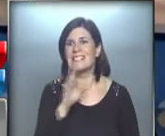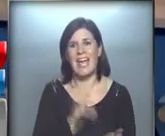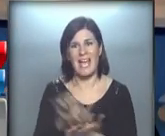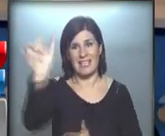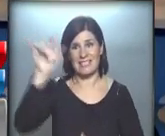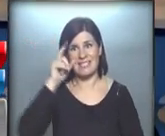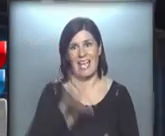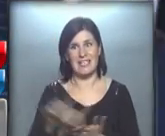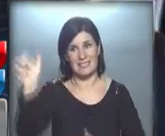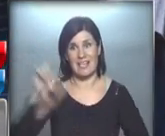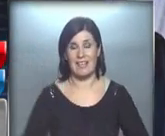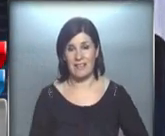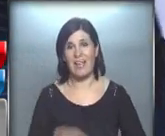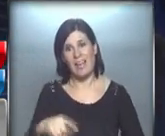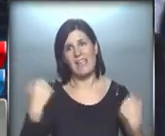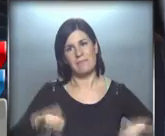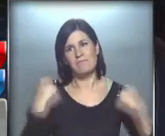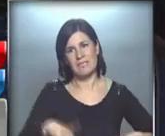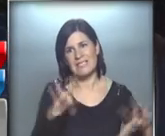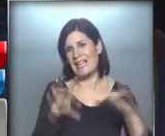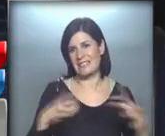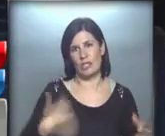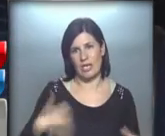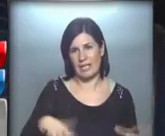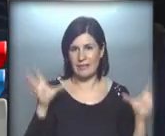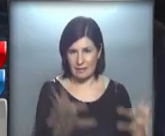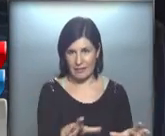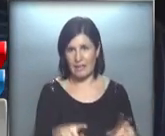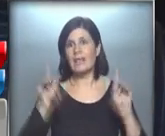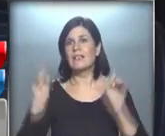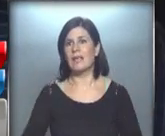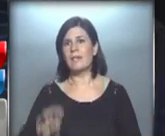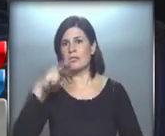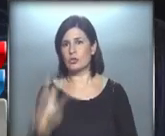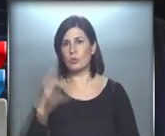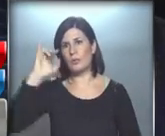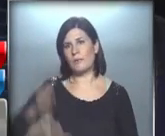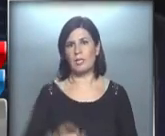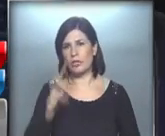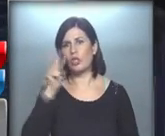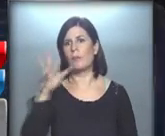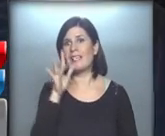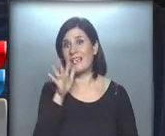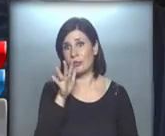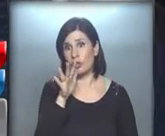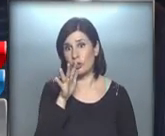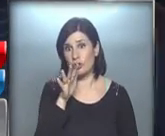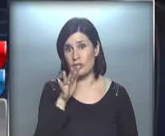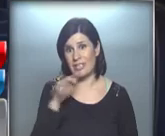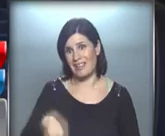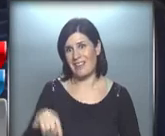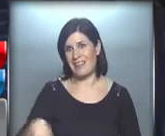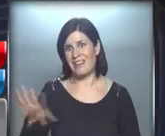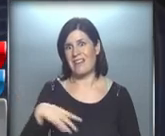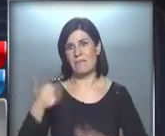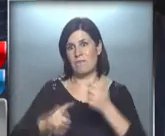de los seleccionados nacionales, y por supuesto el subcampeonato 2014 del Mundial Brasil 2014. Lo que acaba de